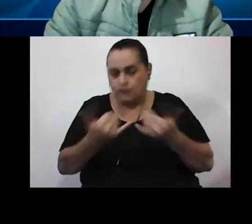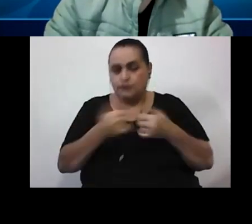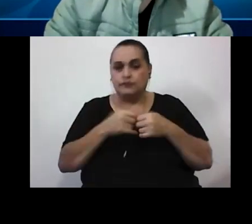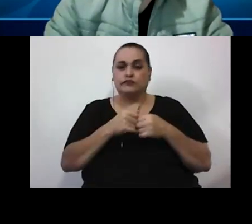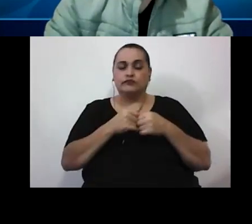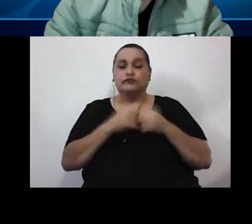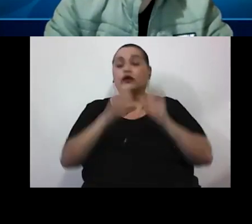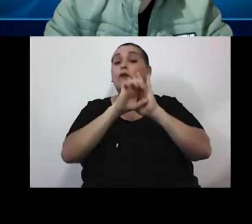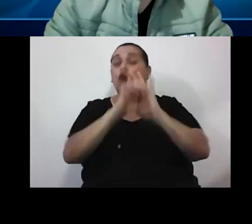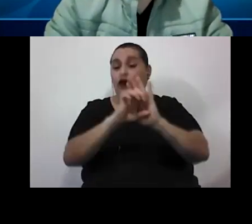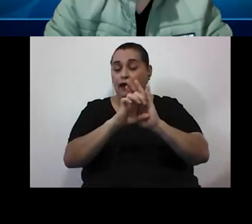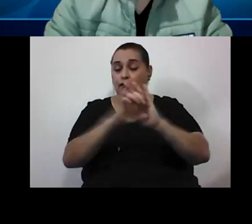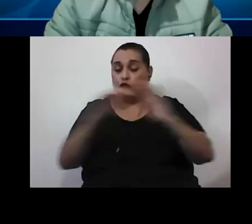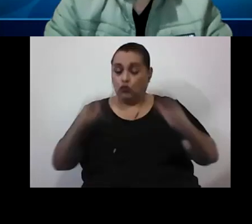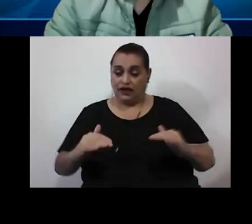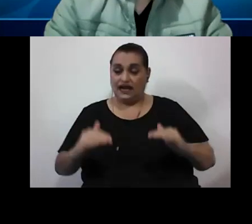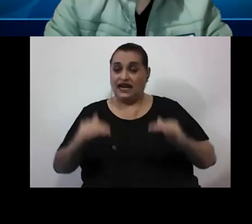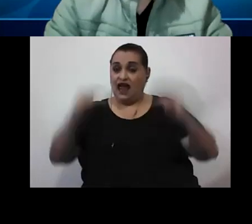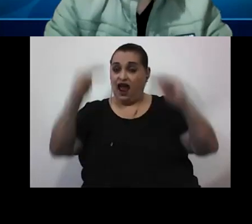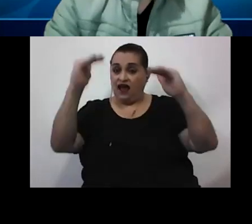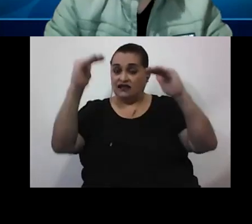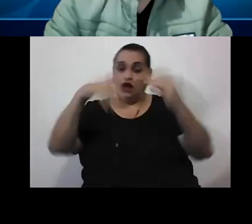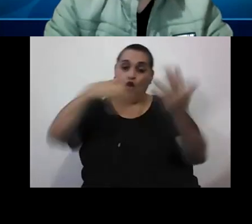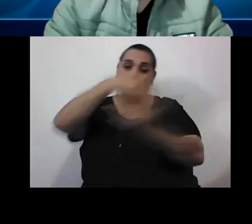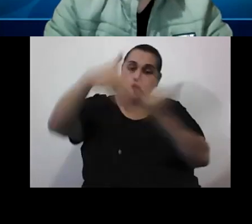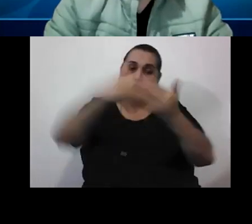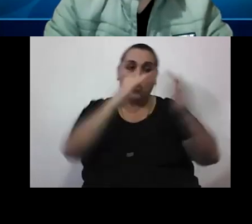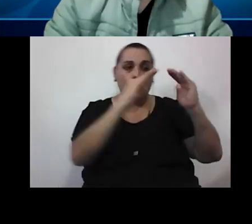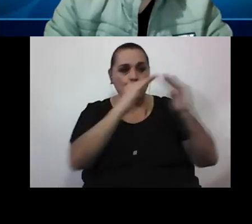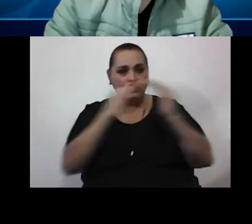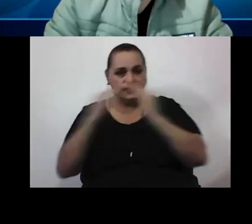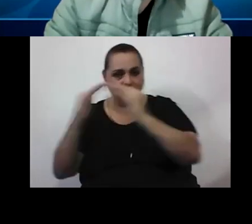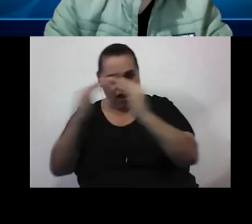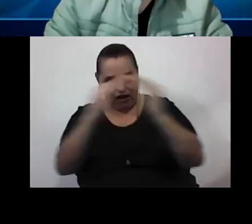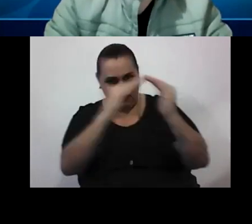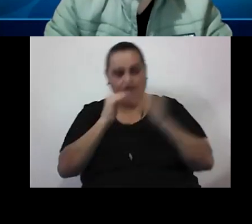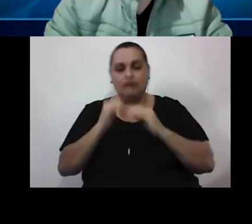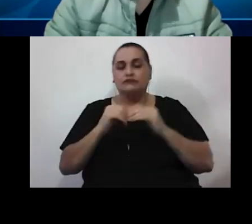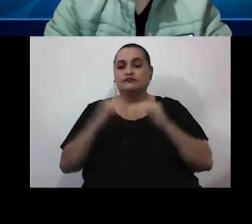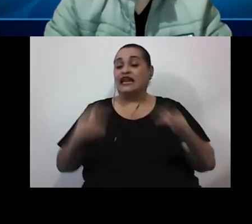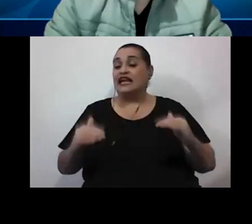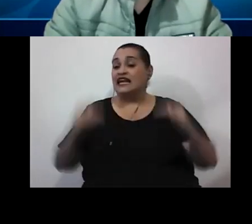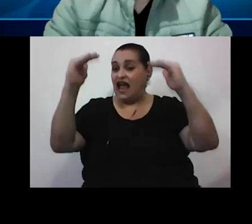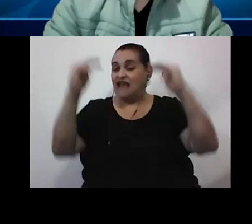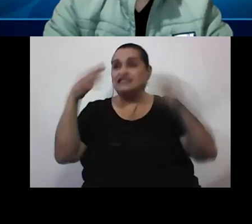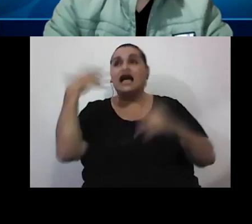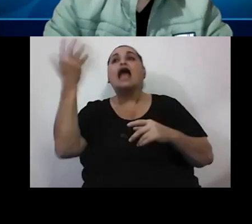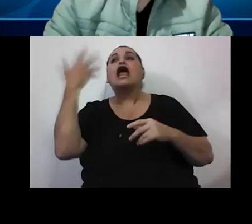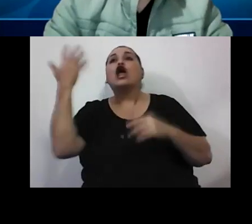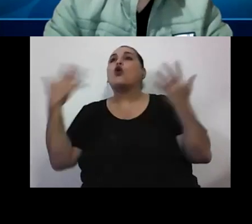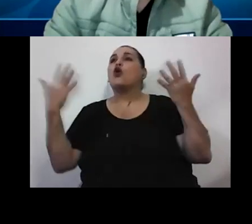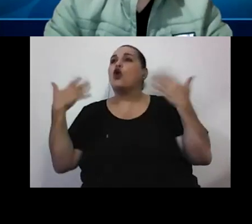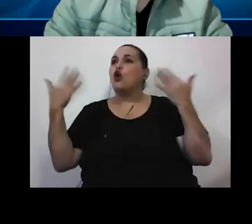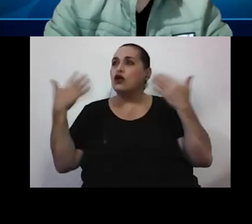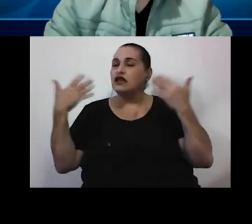Por ejemplo, esta crianza comunitaria, esta crianza ecológica. Por